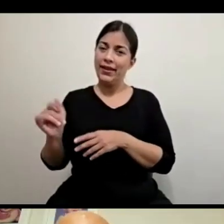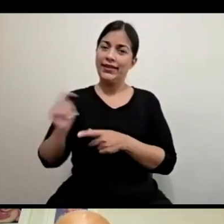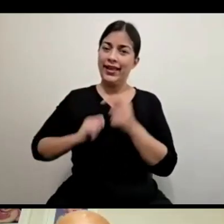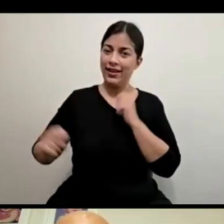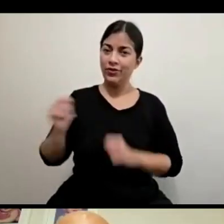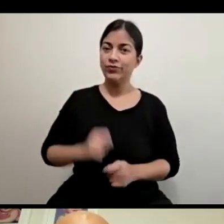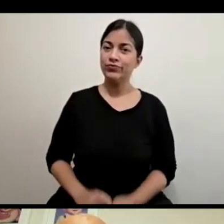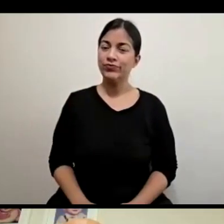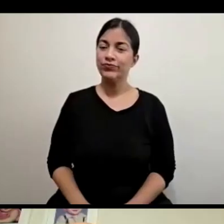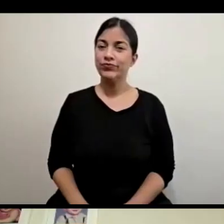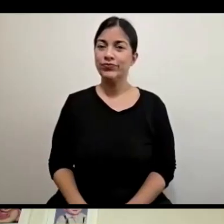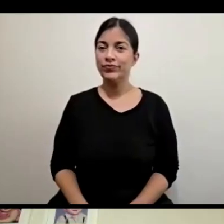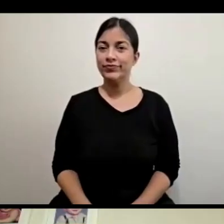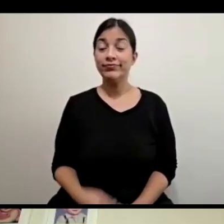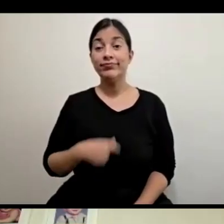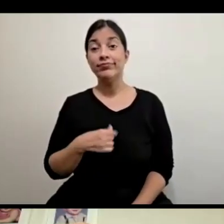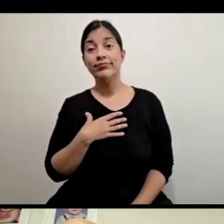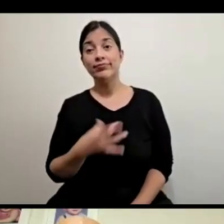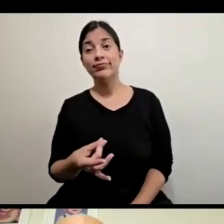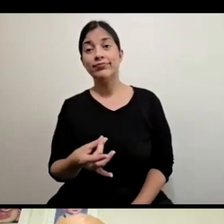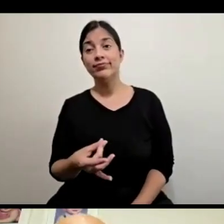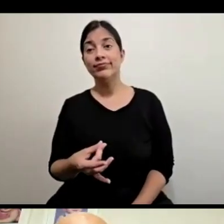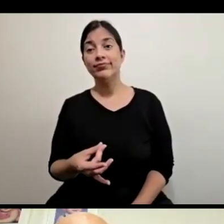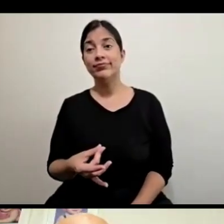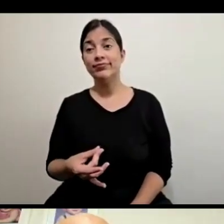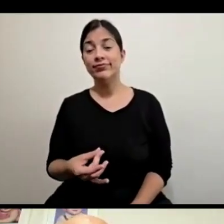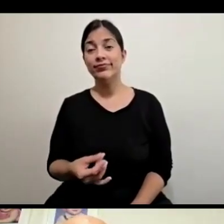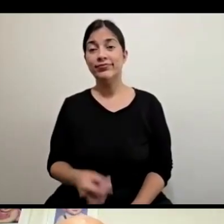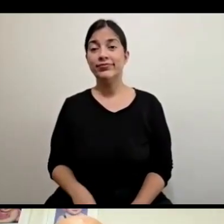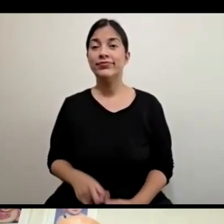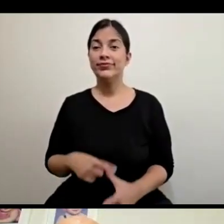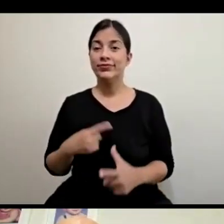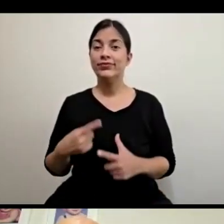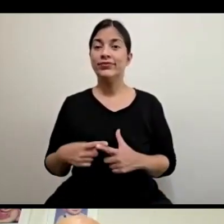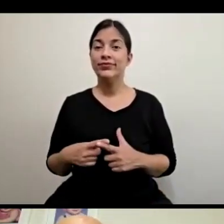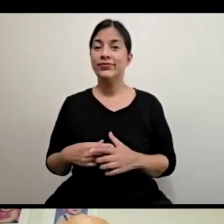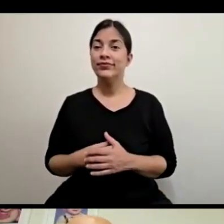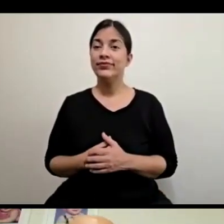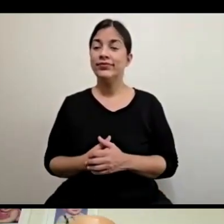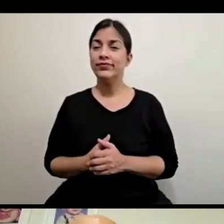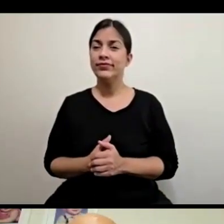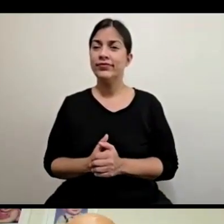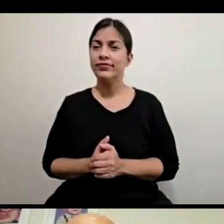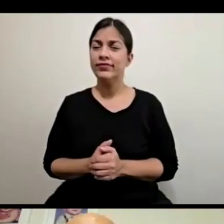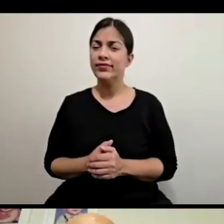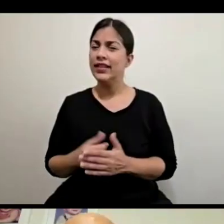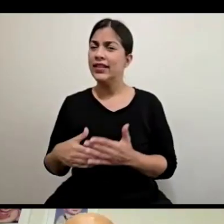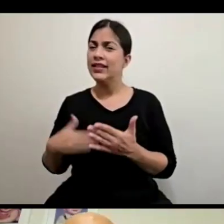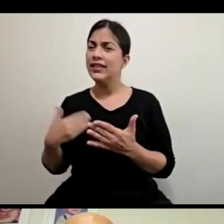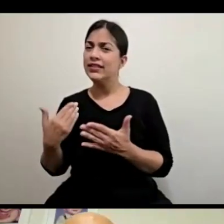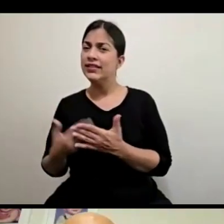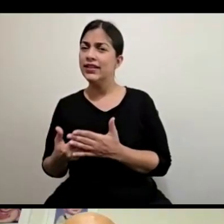de eso, me gustaba. Así que por ahí yo creo que vino la cosa, ¿no? Y o sea que cuando llegas entonces